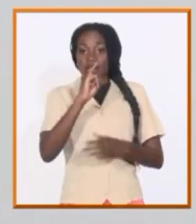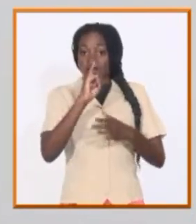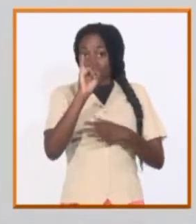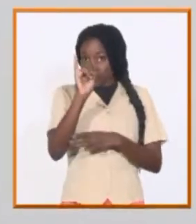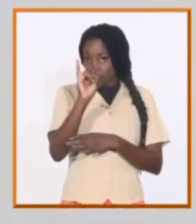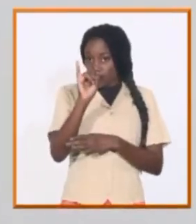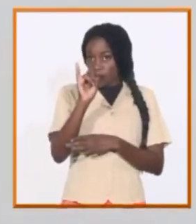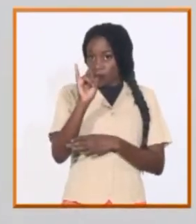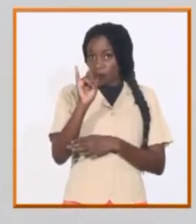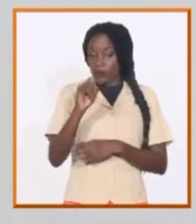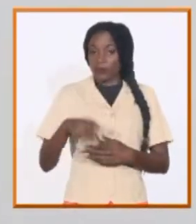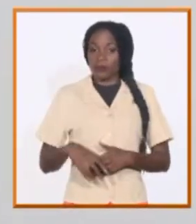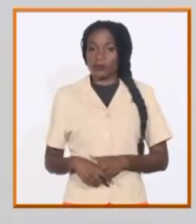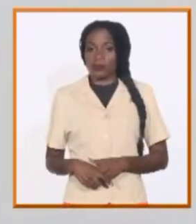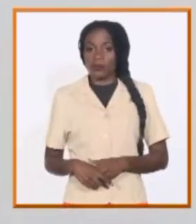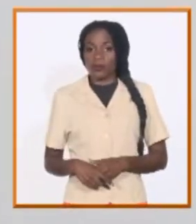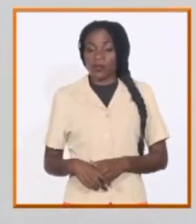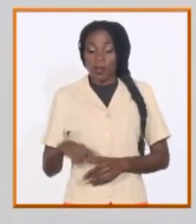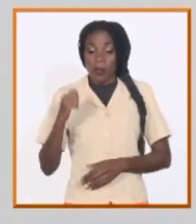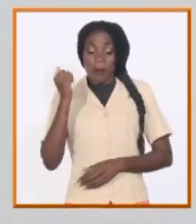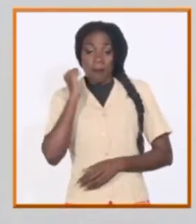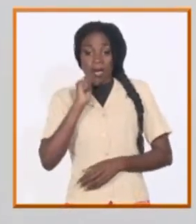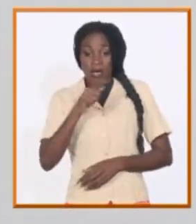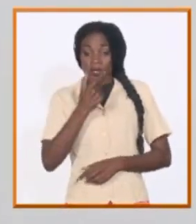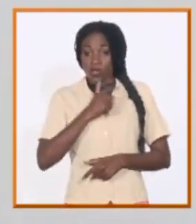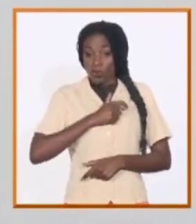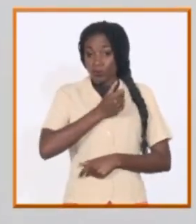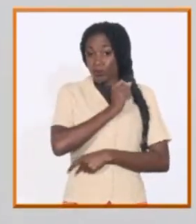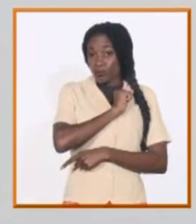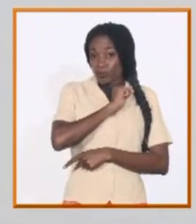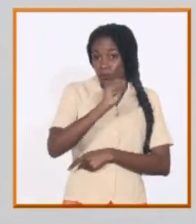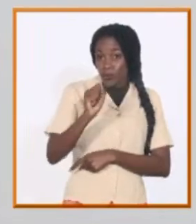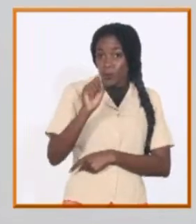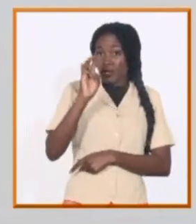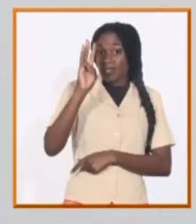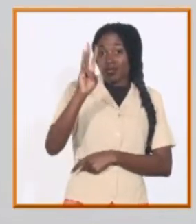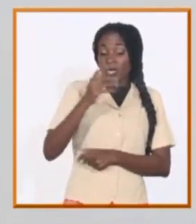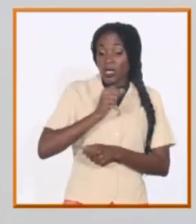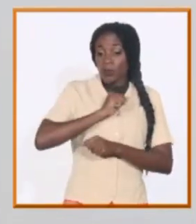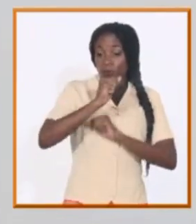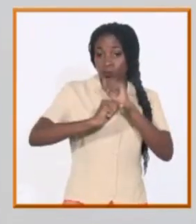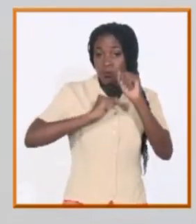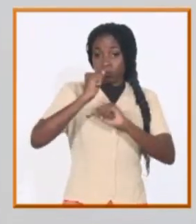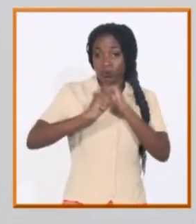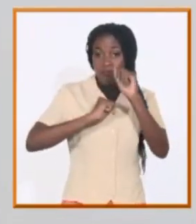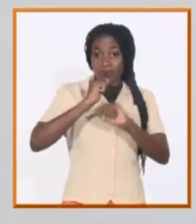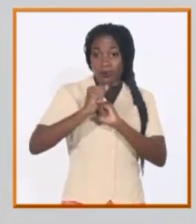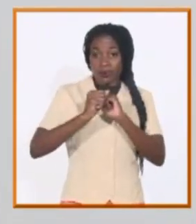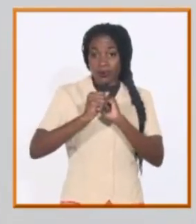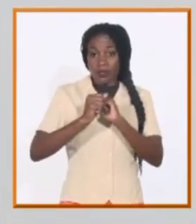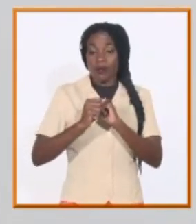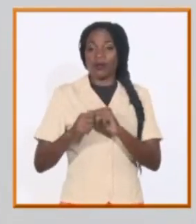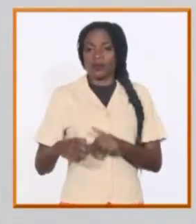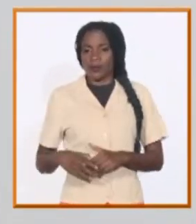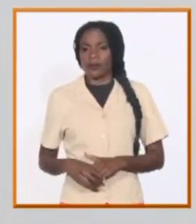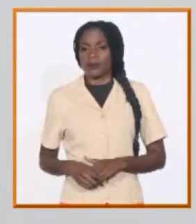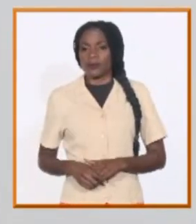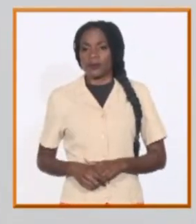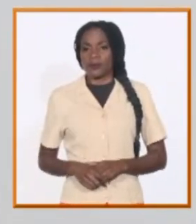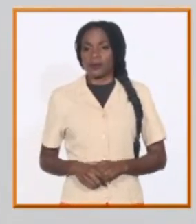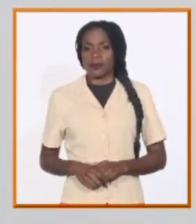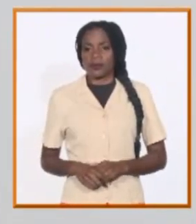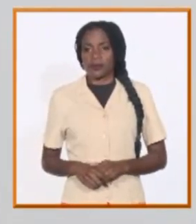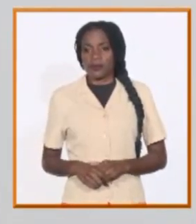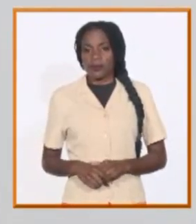Hay que resaltar que además de estos 2 boletos del tenis, 3 del boxeo y uno muy meritorio del pentatlón moderno con el 4º lugar de Marco Antonio Rojas.